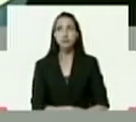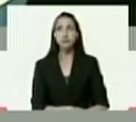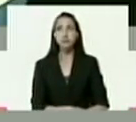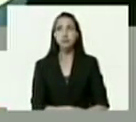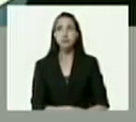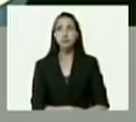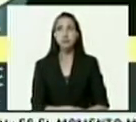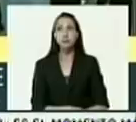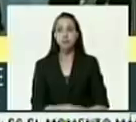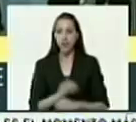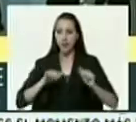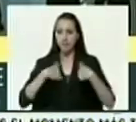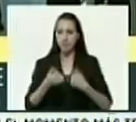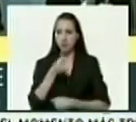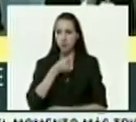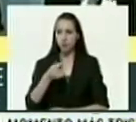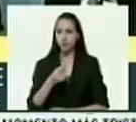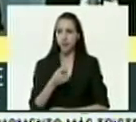Por aquí empezamos, ¿no?